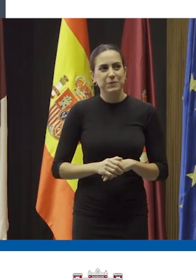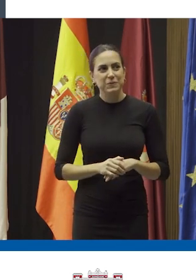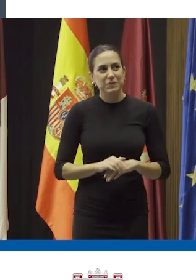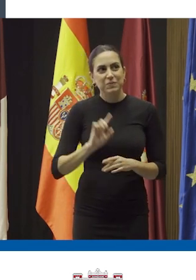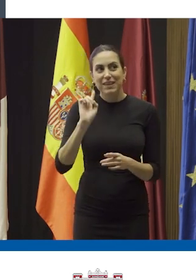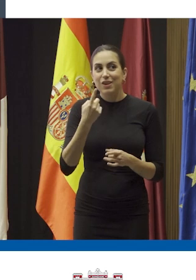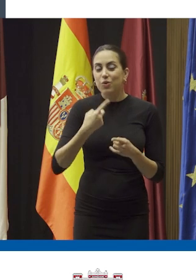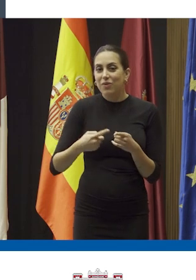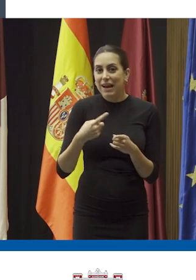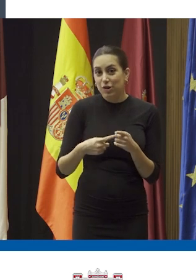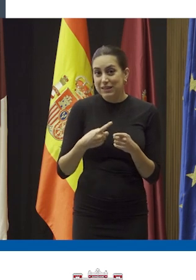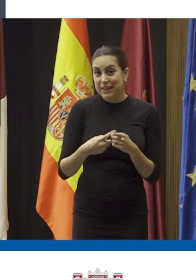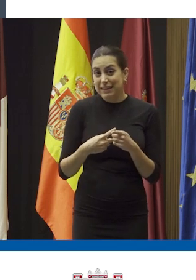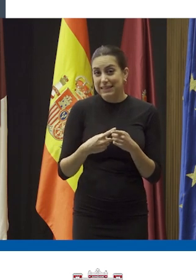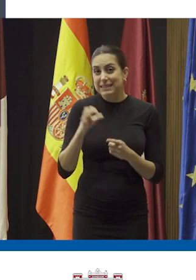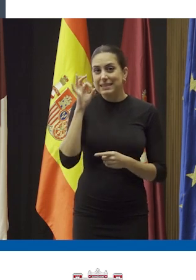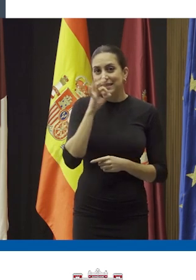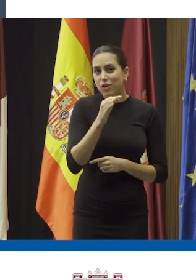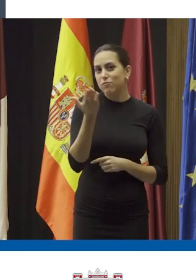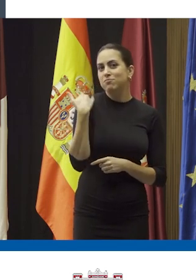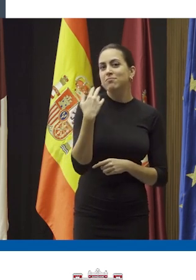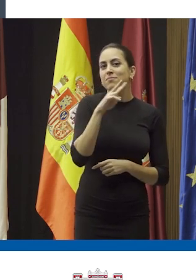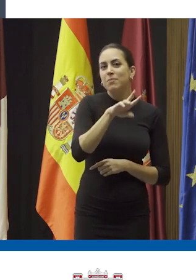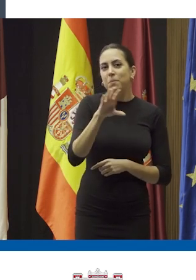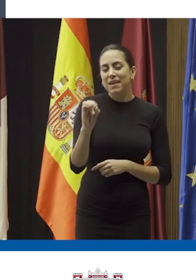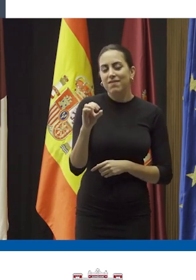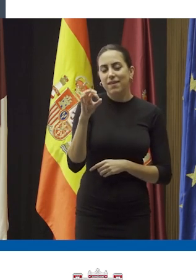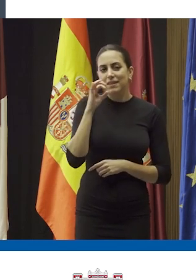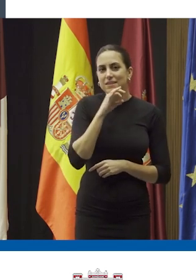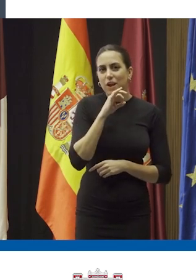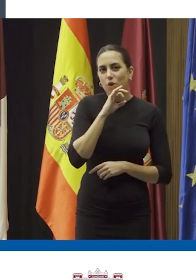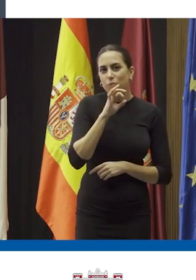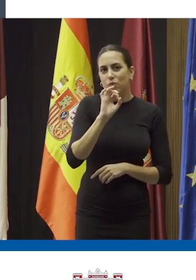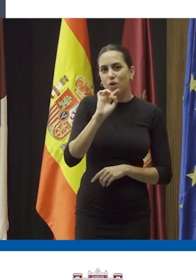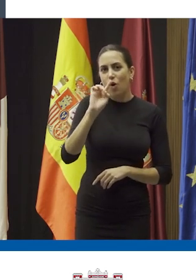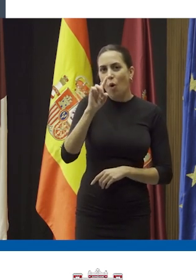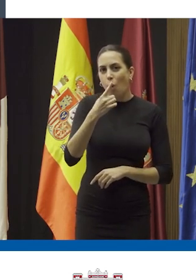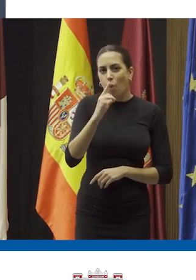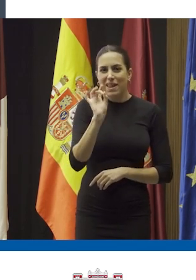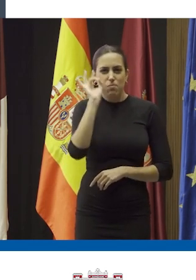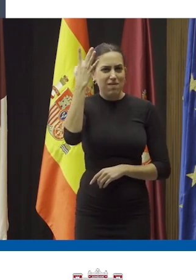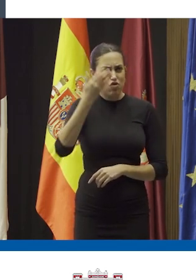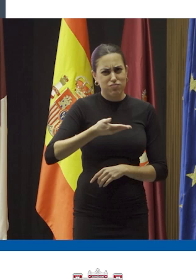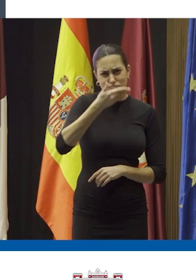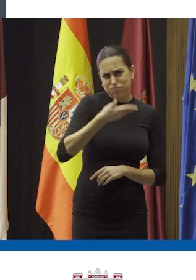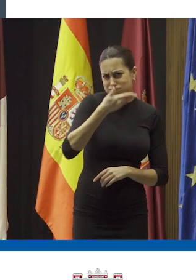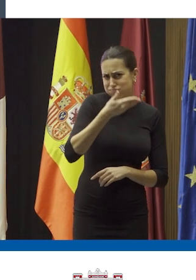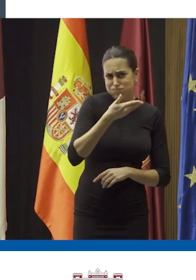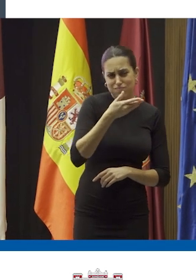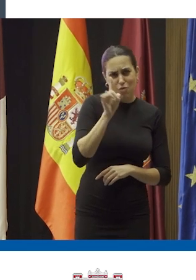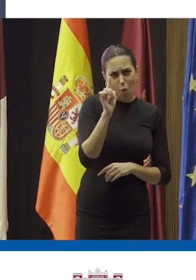cosa. El siglo pasado, el siglo XX, hubo un invento fundamental. Hubo varios, muchos